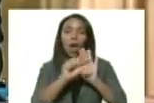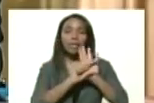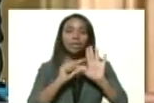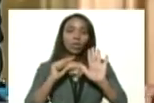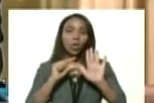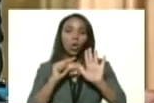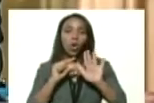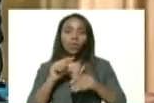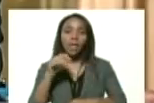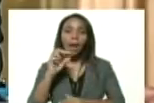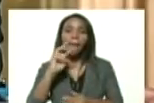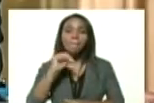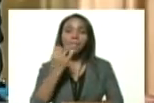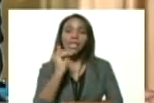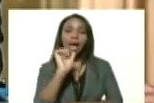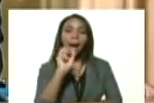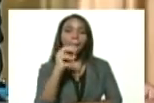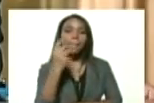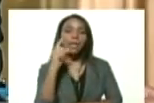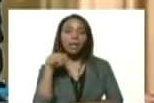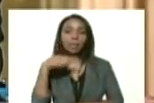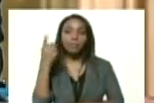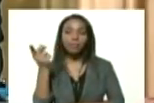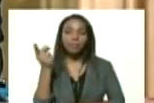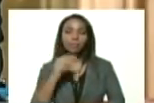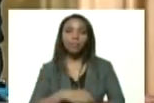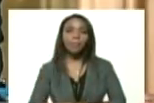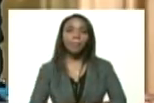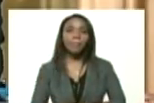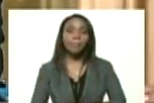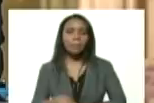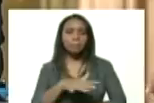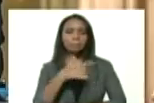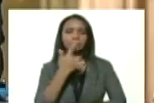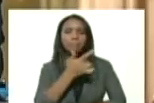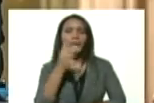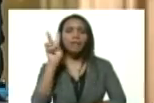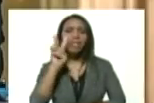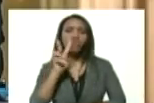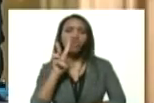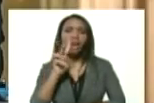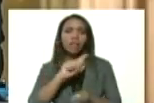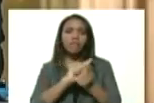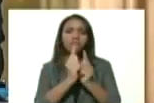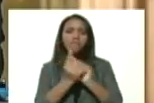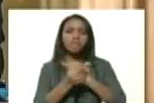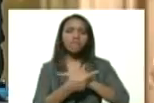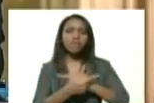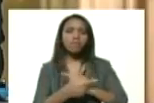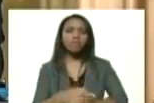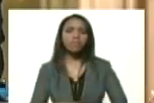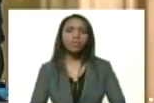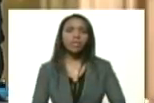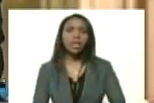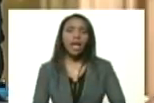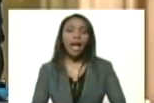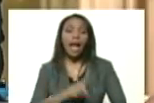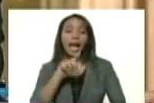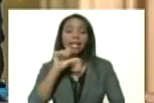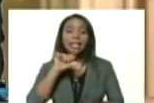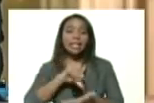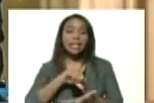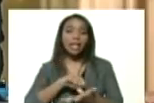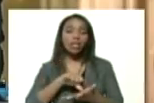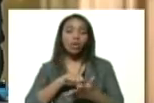del miami herald donde decía que venezuela se iba a convertir en la en el epicentro de la epidemia